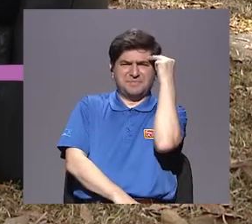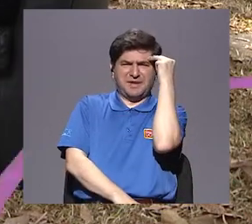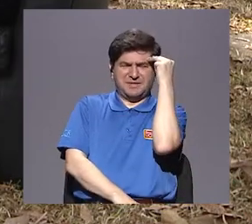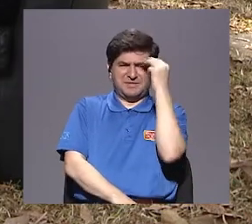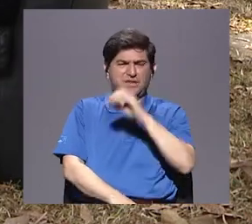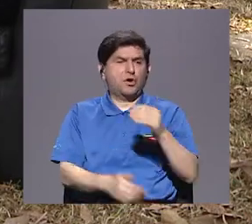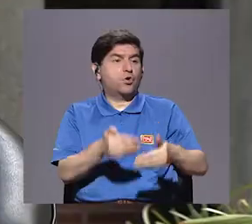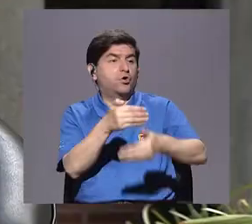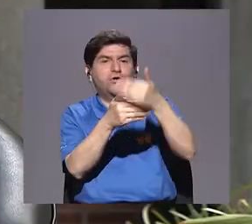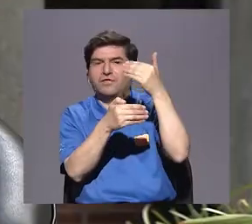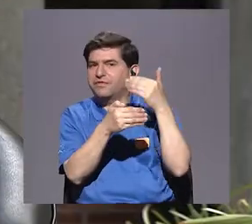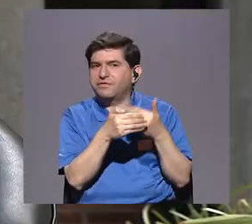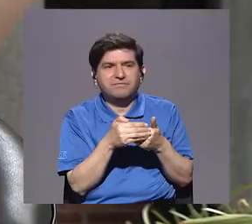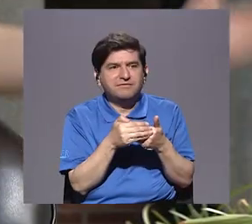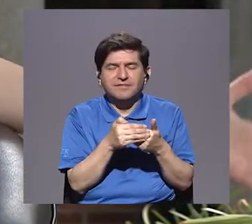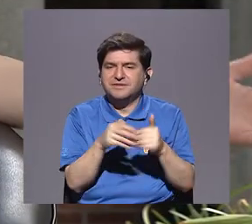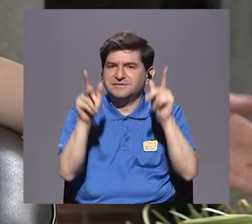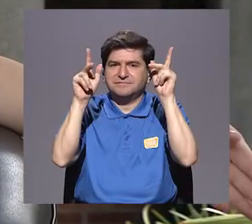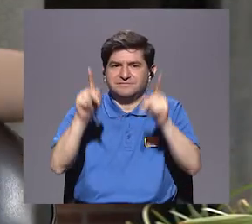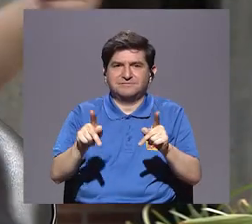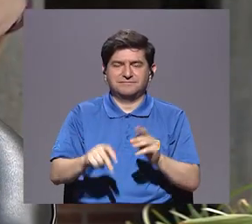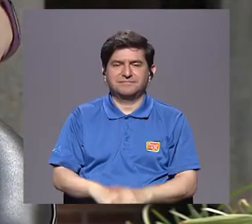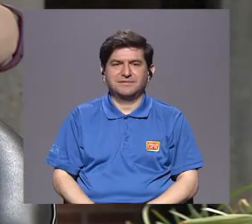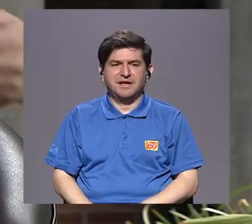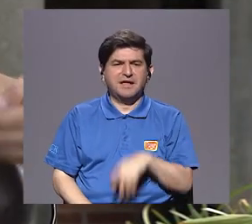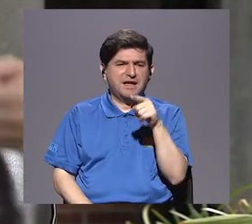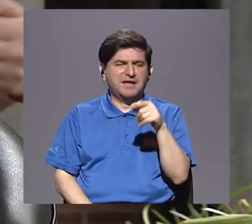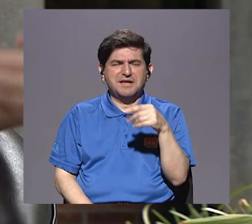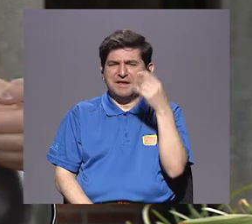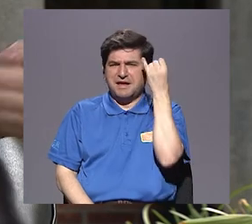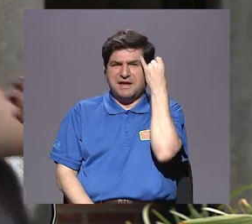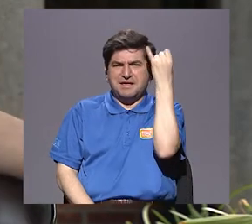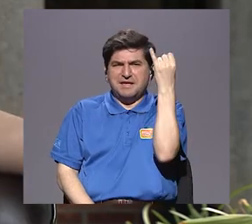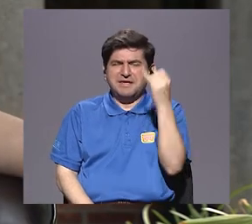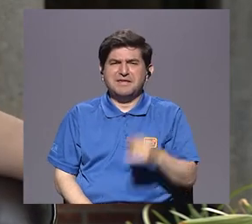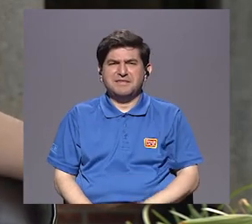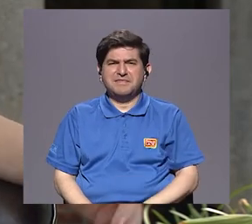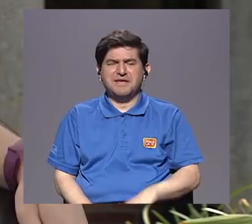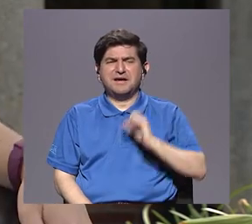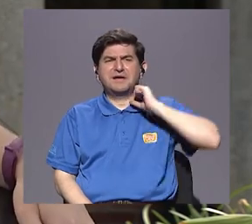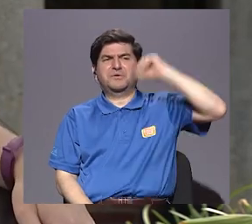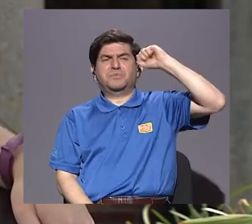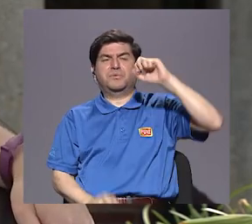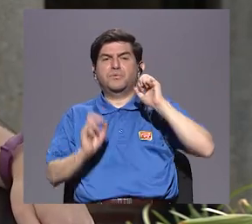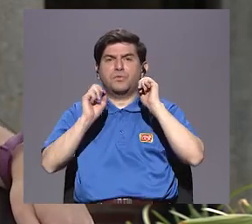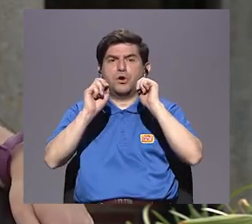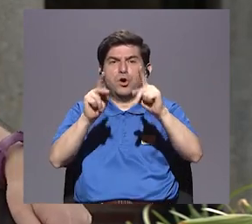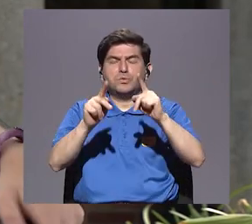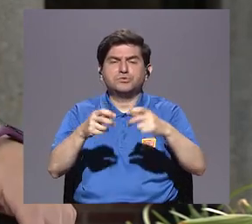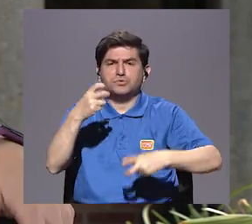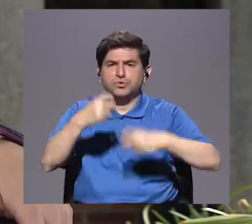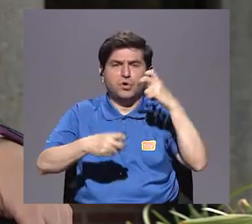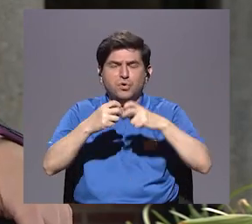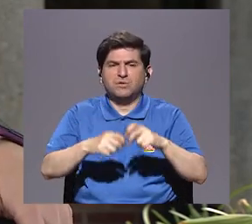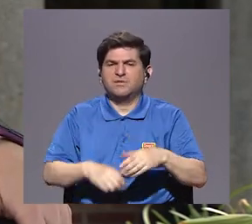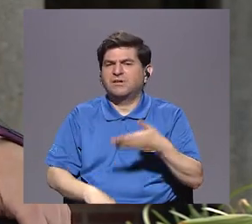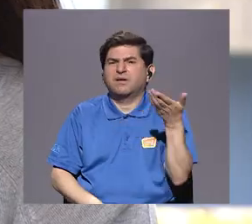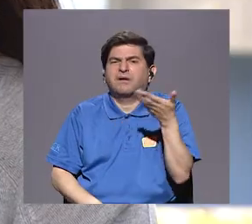está detrás de esa persona para que pueda considerar el suicidio como una opción a sus